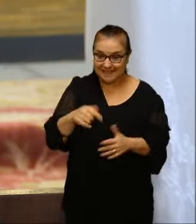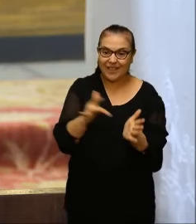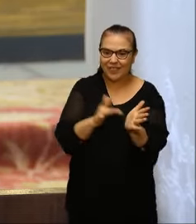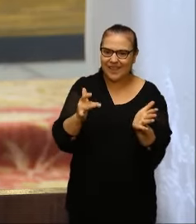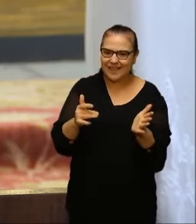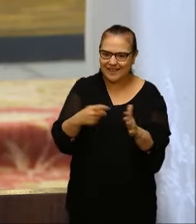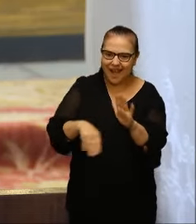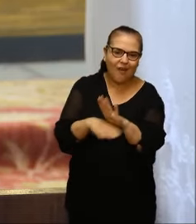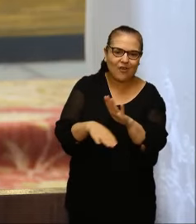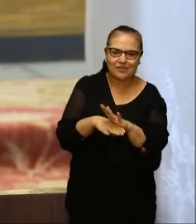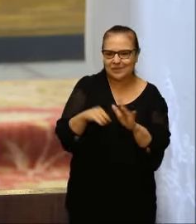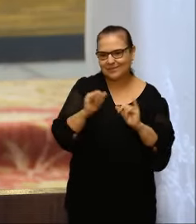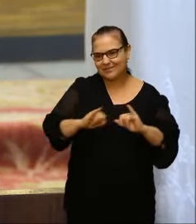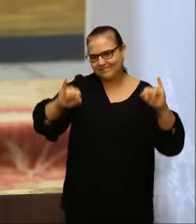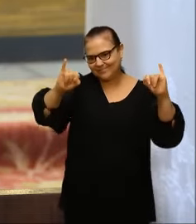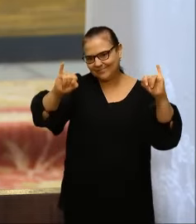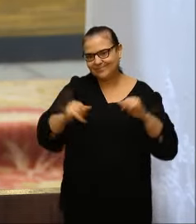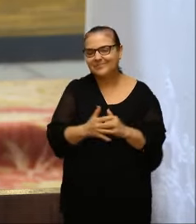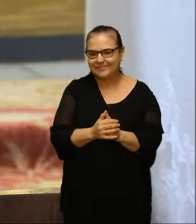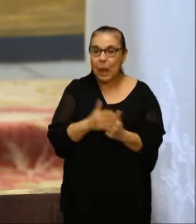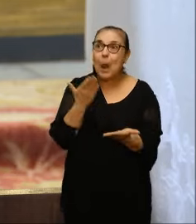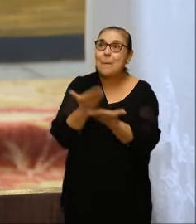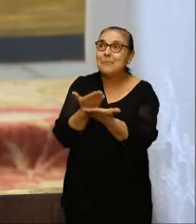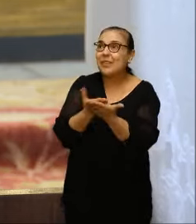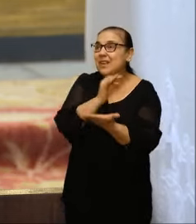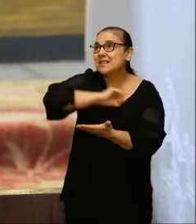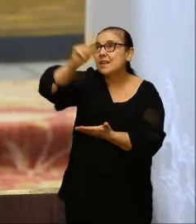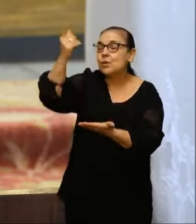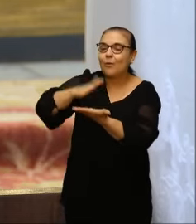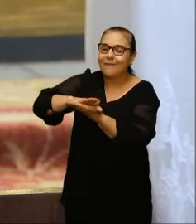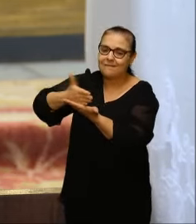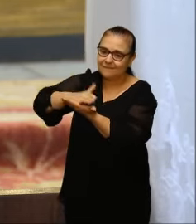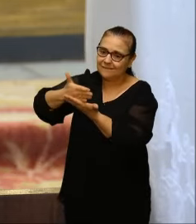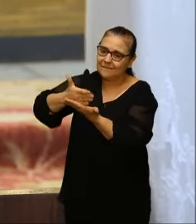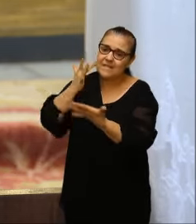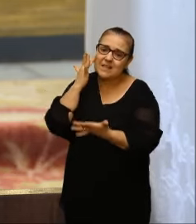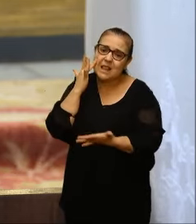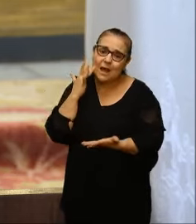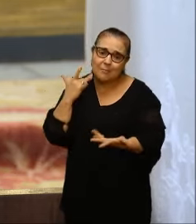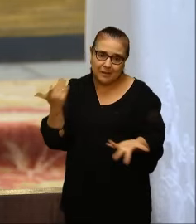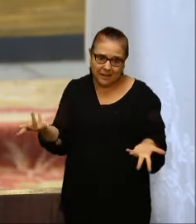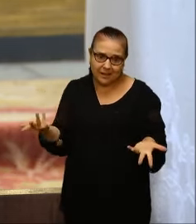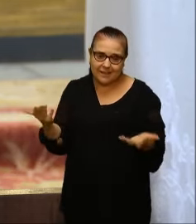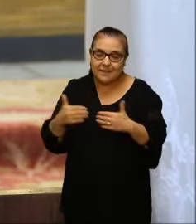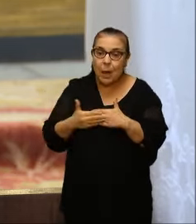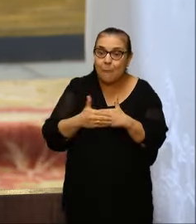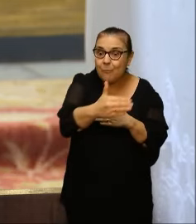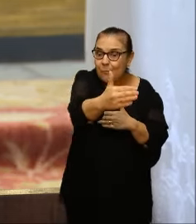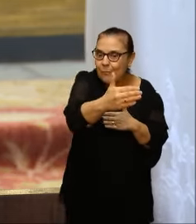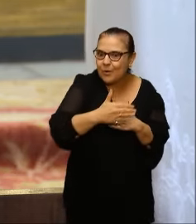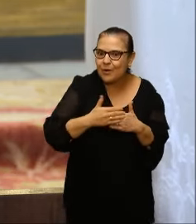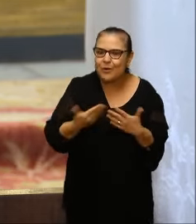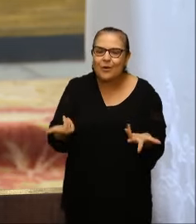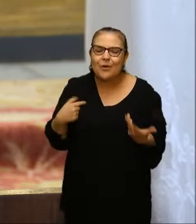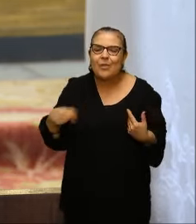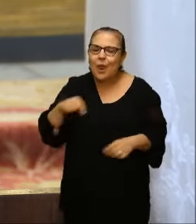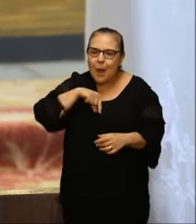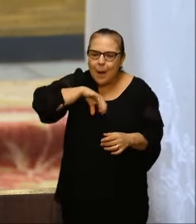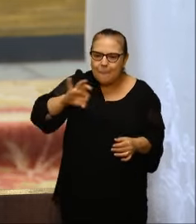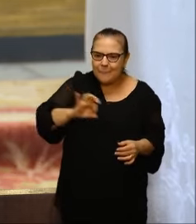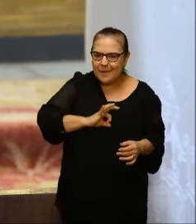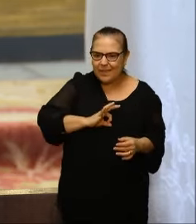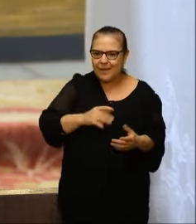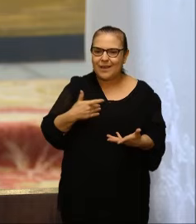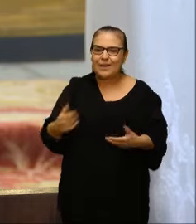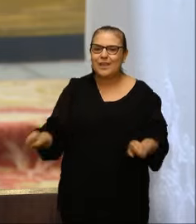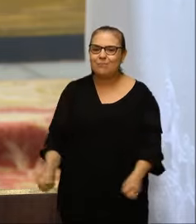ya a continuar con la celebración y le vamos a pedir al Señor por intercesión de la Virgen, pronto ya María Inmaculada hoy de la Medalla Milagrosa y de San José,